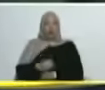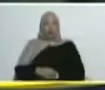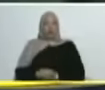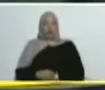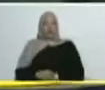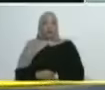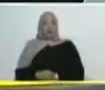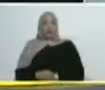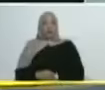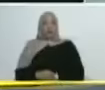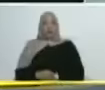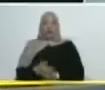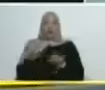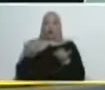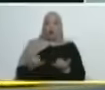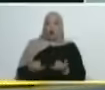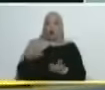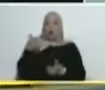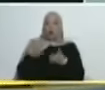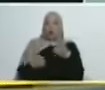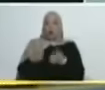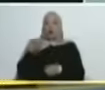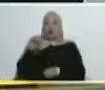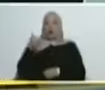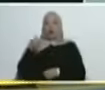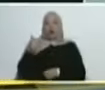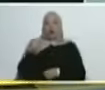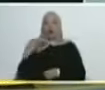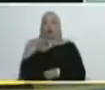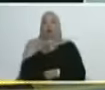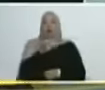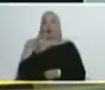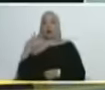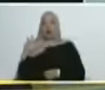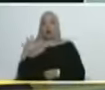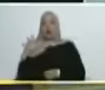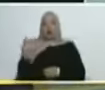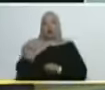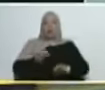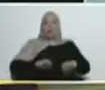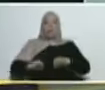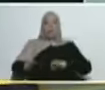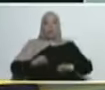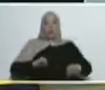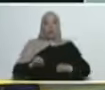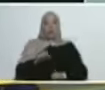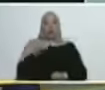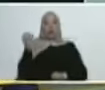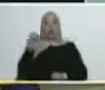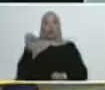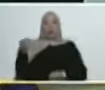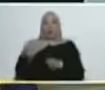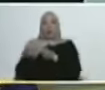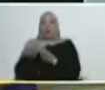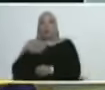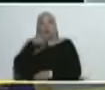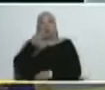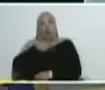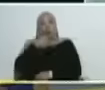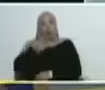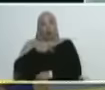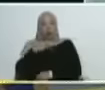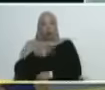Ya vamos 10 candidatos con más de 35 partidos y movimientos. ¡Ah!